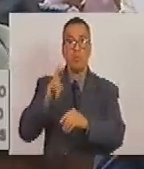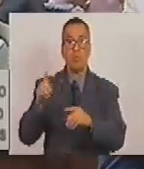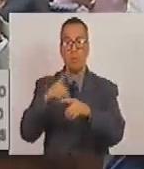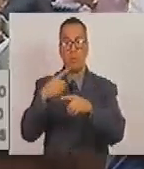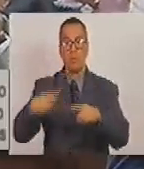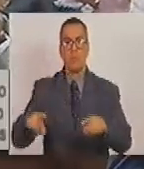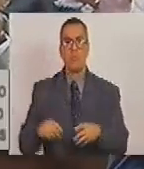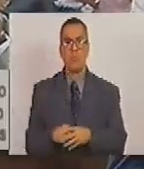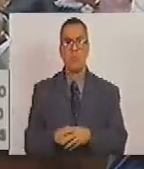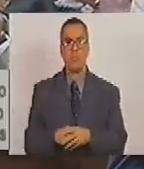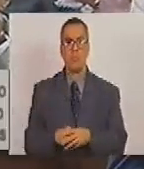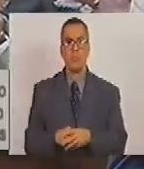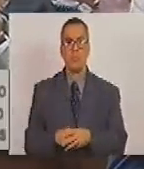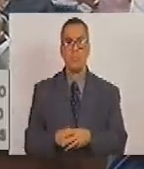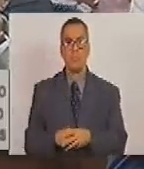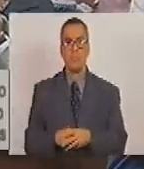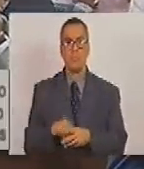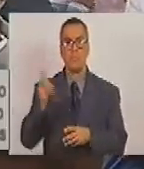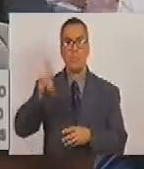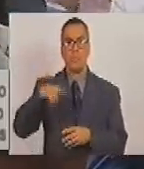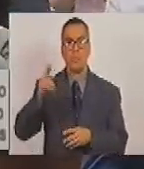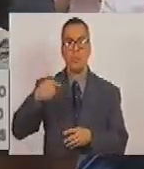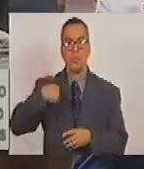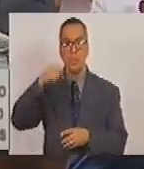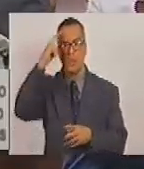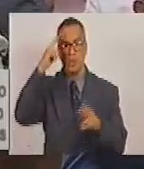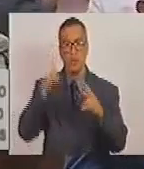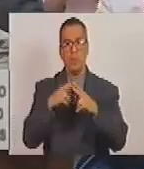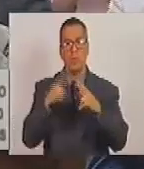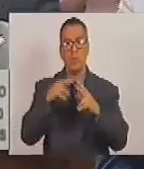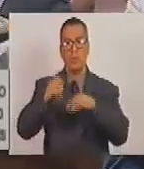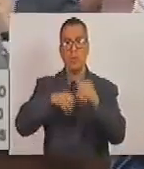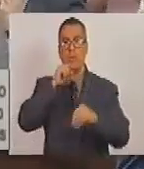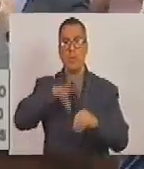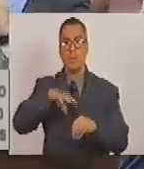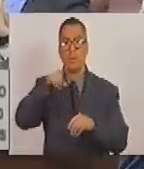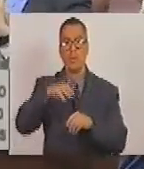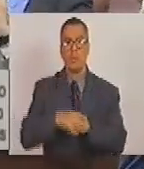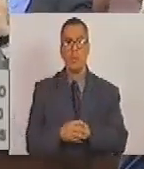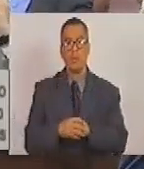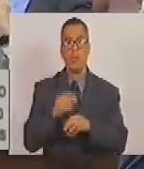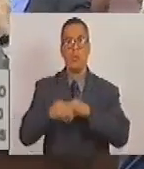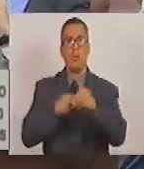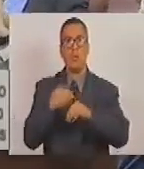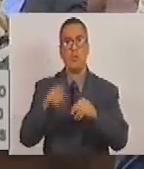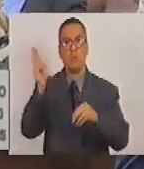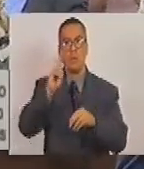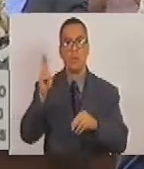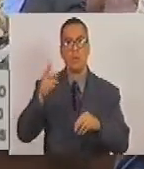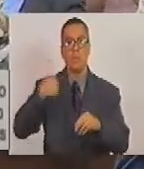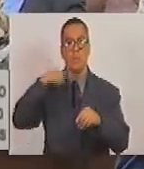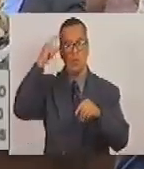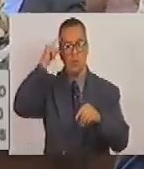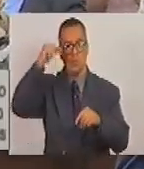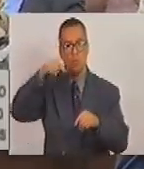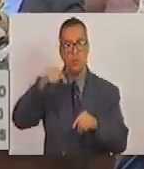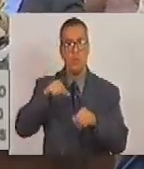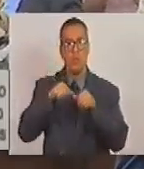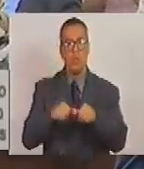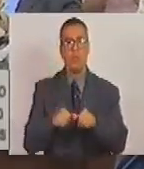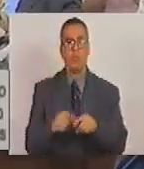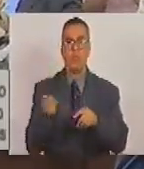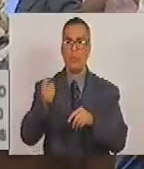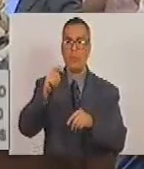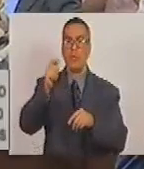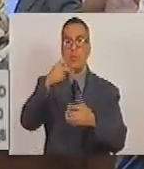democrática, que nunca va a desconocer los hechos históricos que nos llevaron a la república que somos hoy día, nos